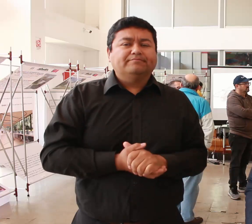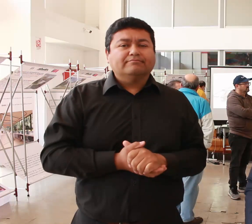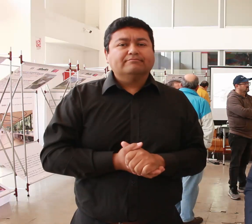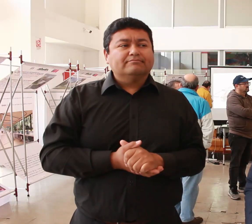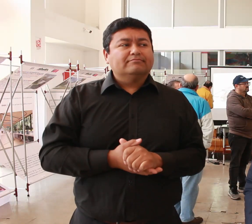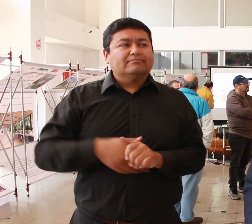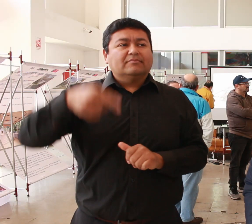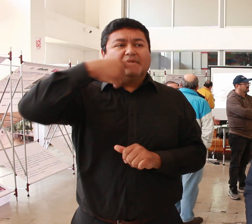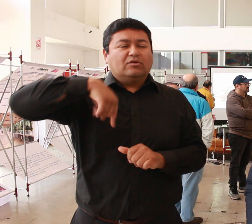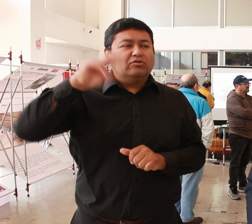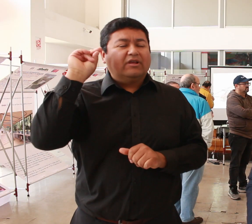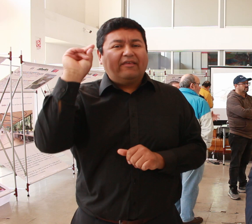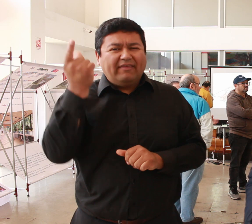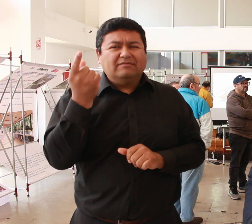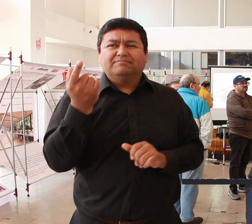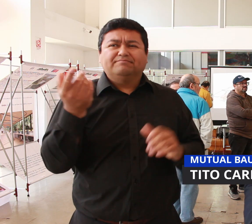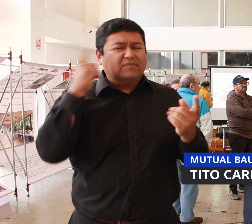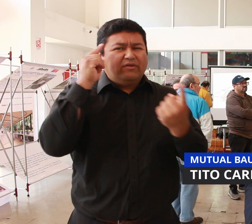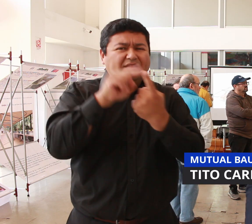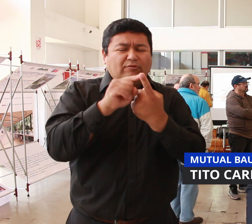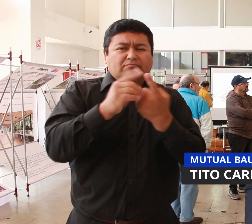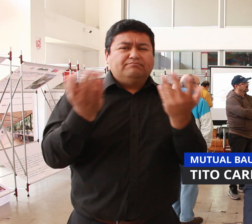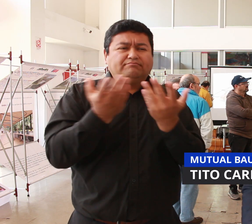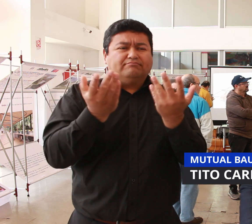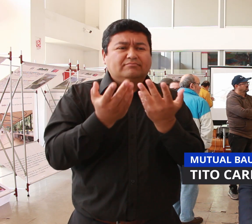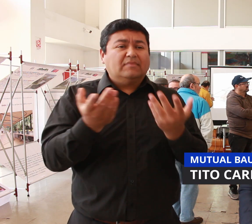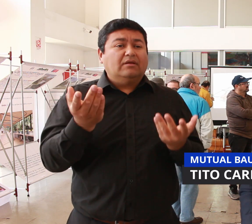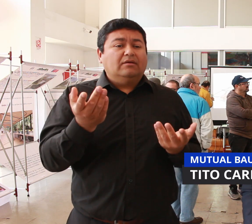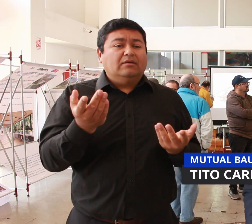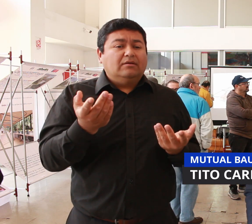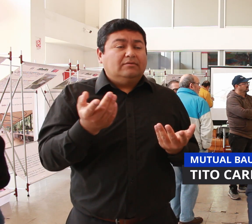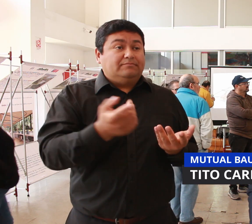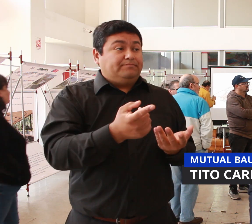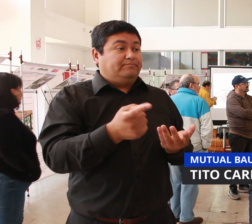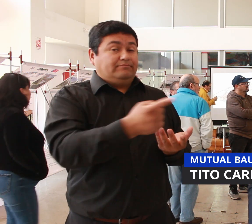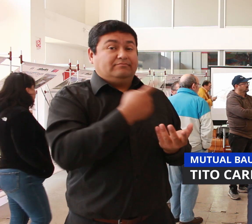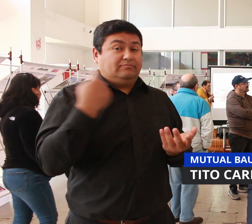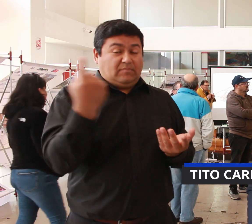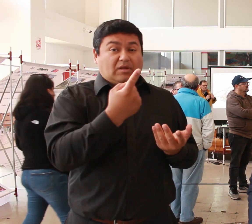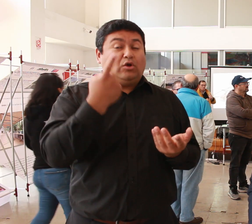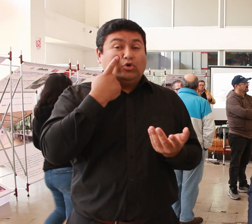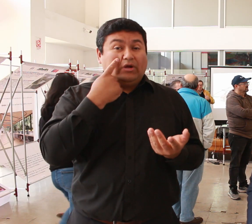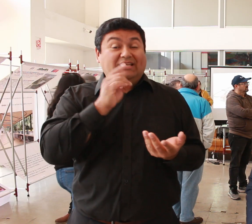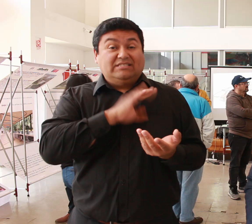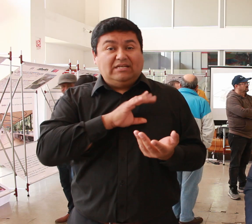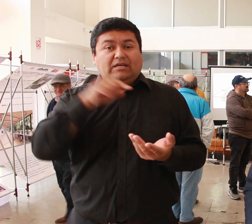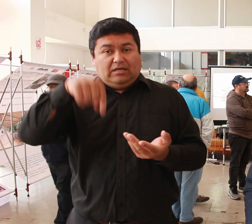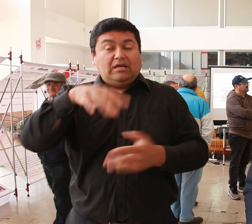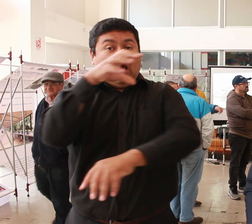Y la idea nuestra, ¿no es cierto?, es que se conozca que en Chile y en la región